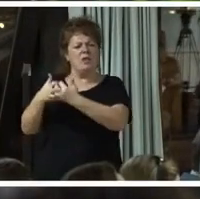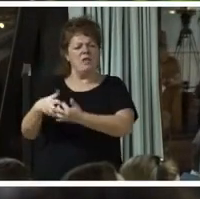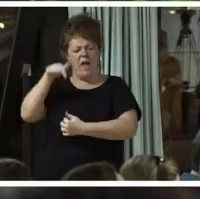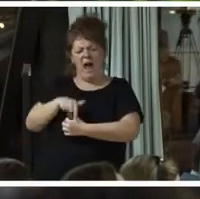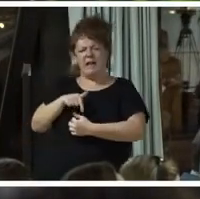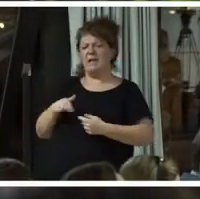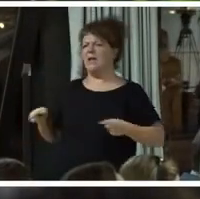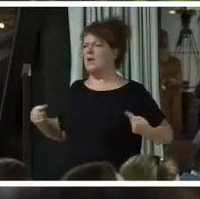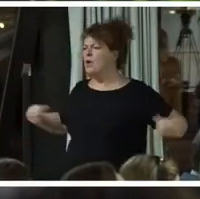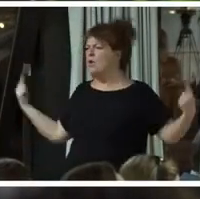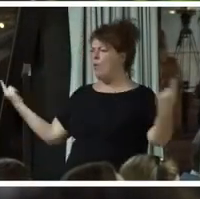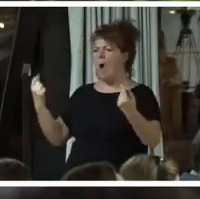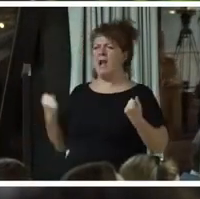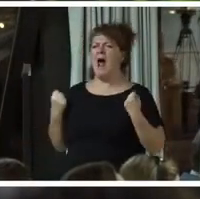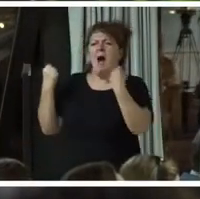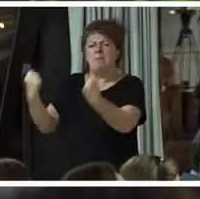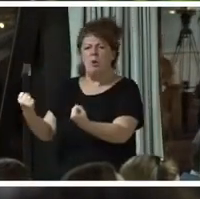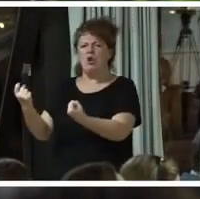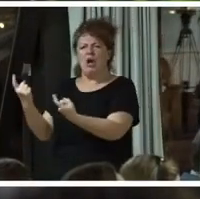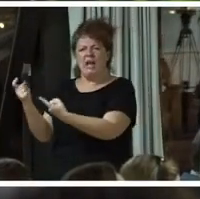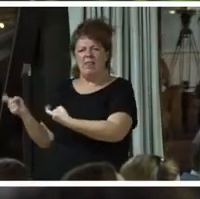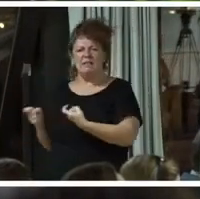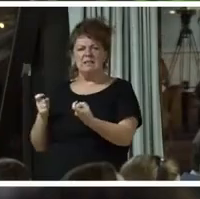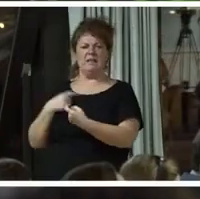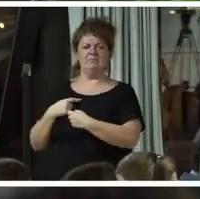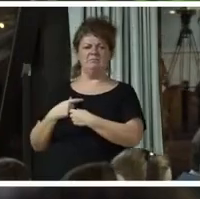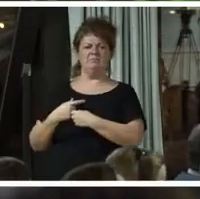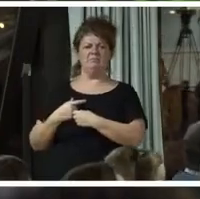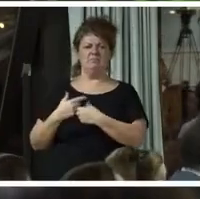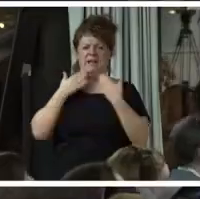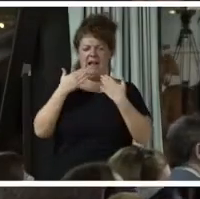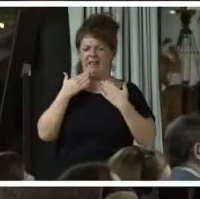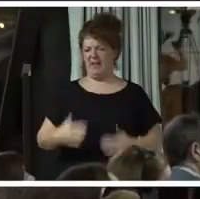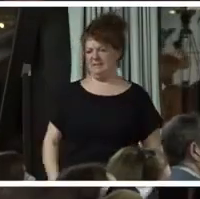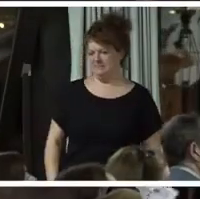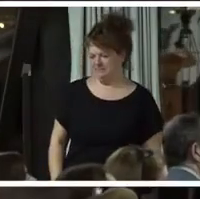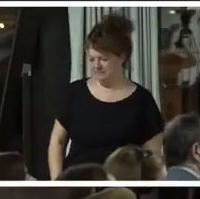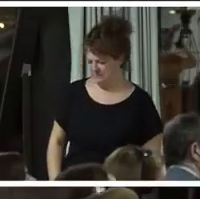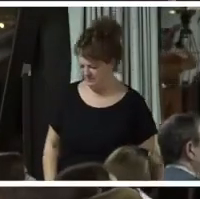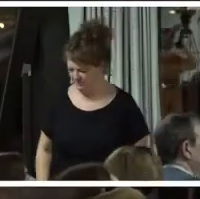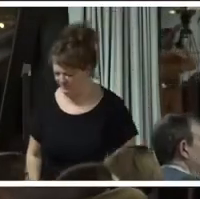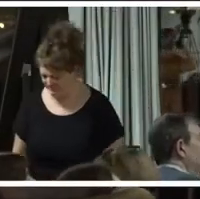aquí tenga el apoyo que que necesita a nivel internacional Muchas